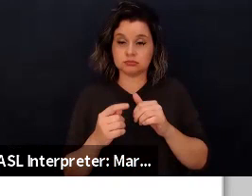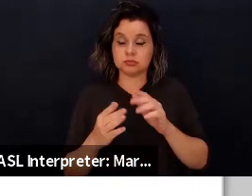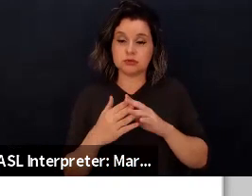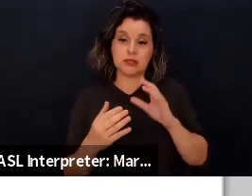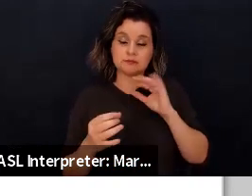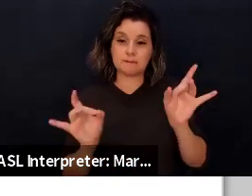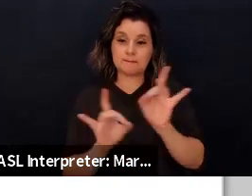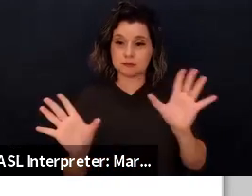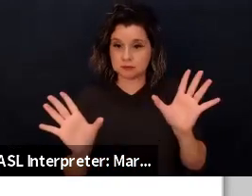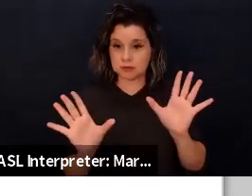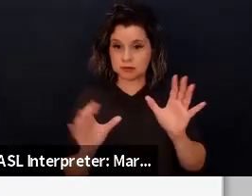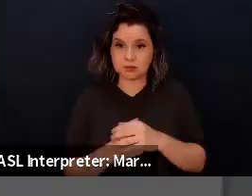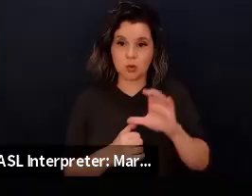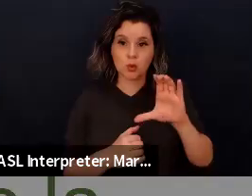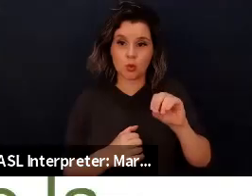pandemia.